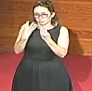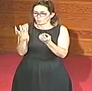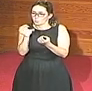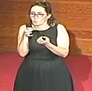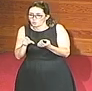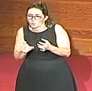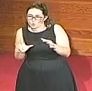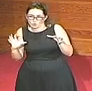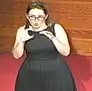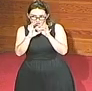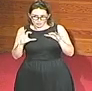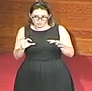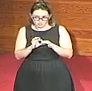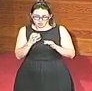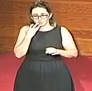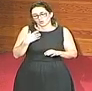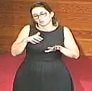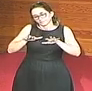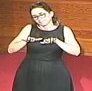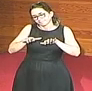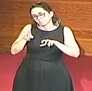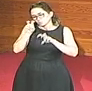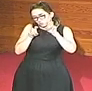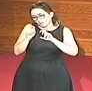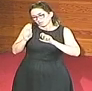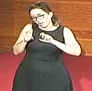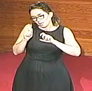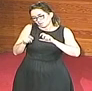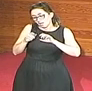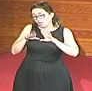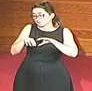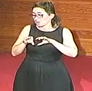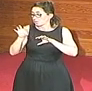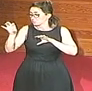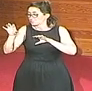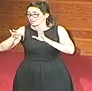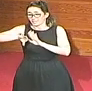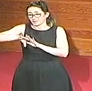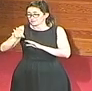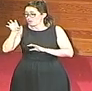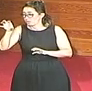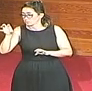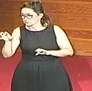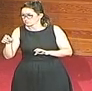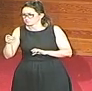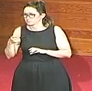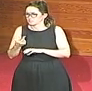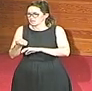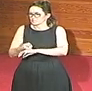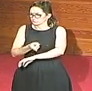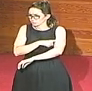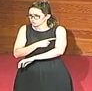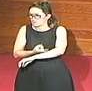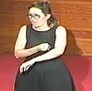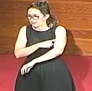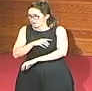un contenido X y poquito a poco lo que me va recomendando a la derecha de vídeos cada vez es más radical hacia la izquierda o